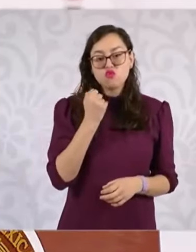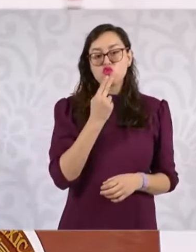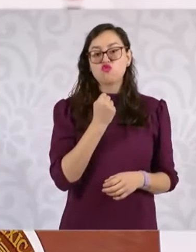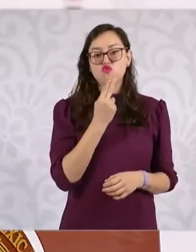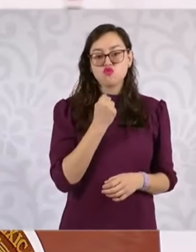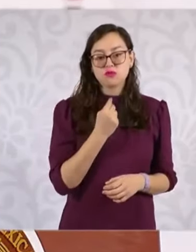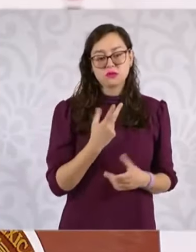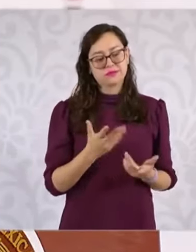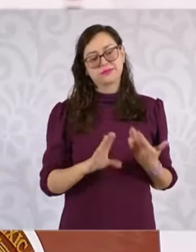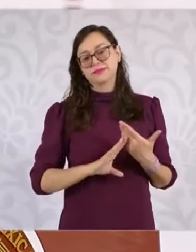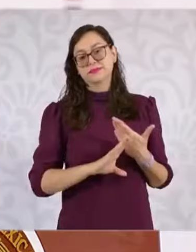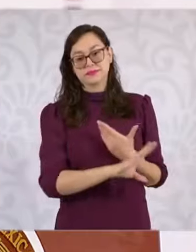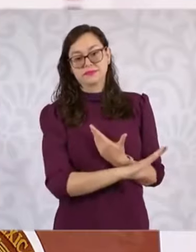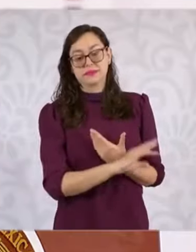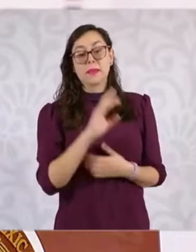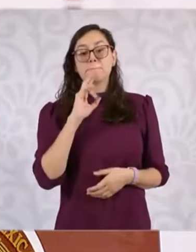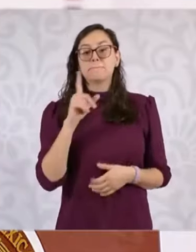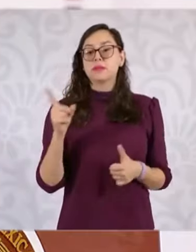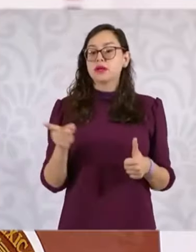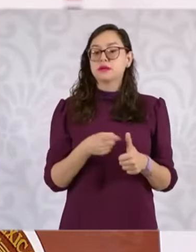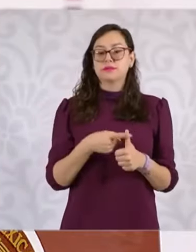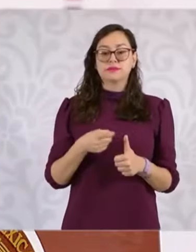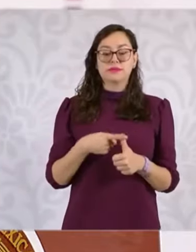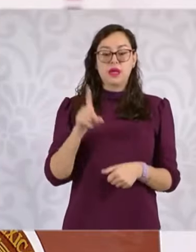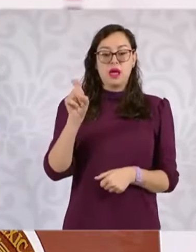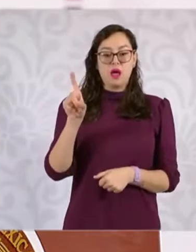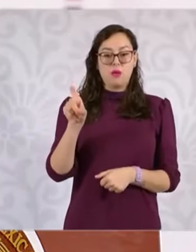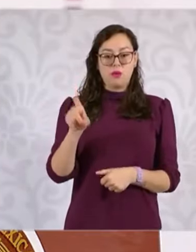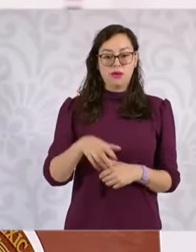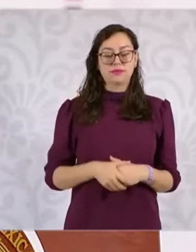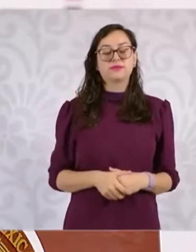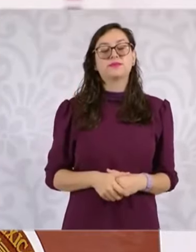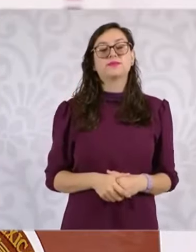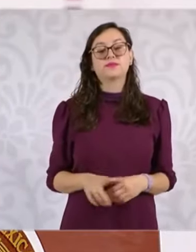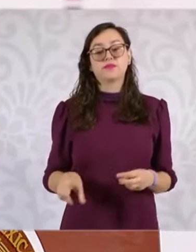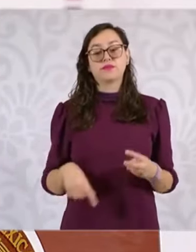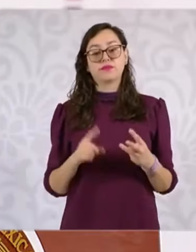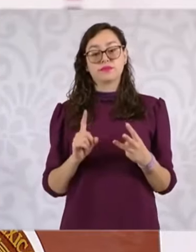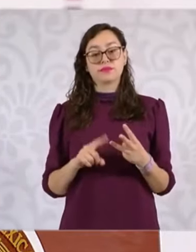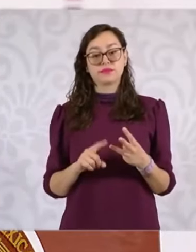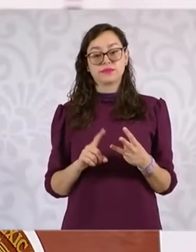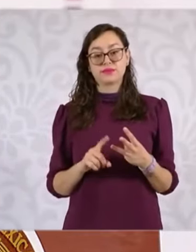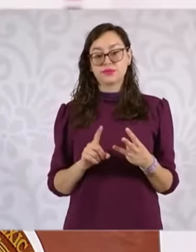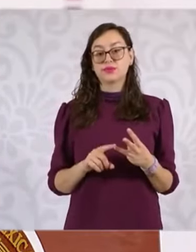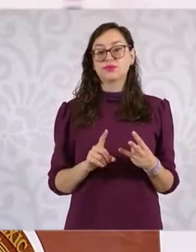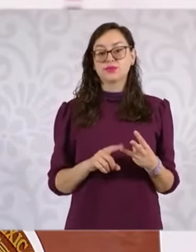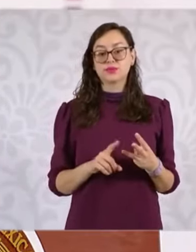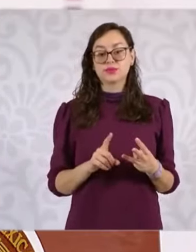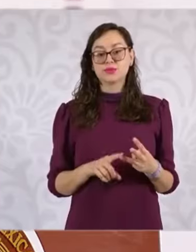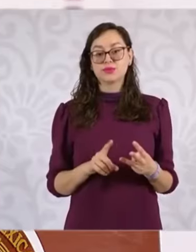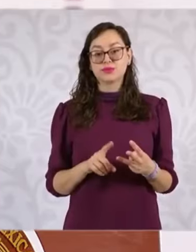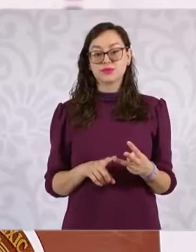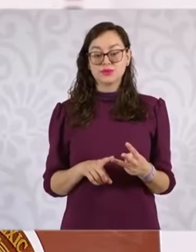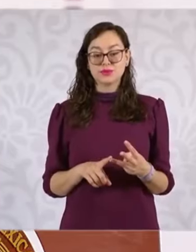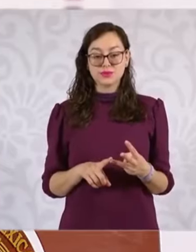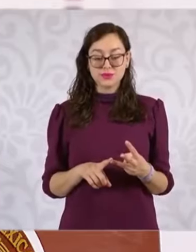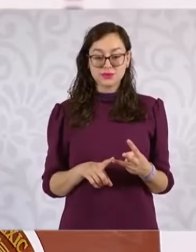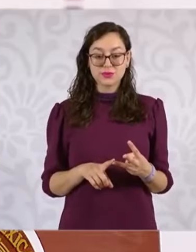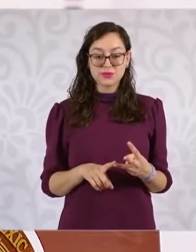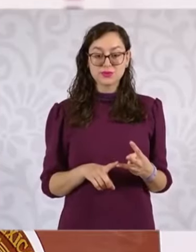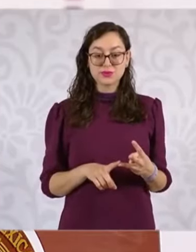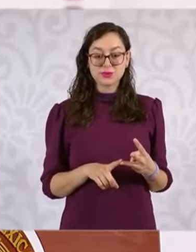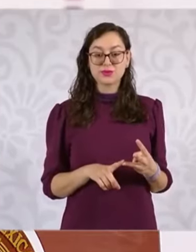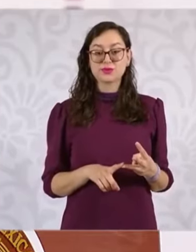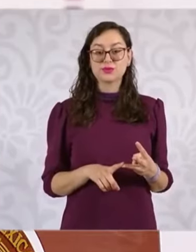deben tener acceso al agua. Tres, tenemos que hablar y capacitar a